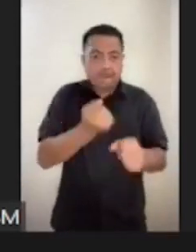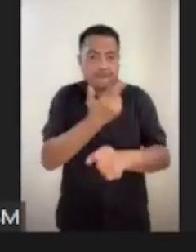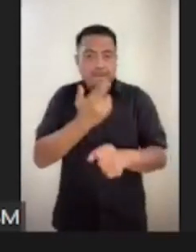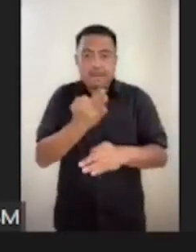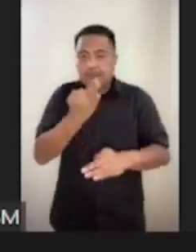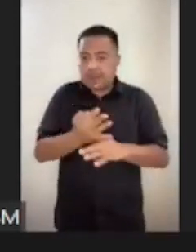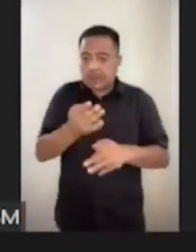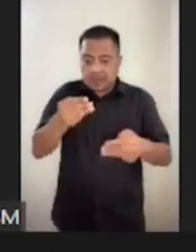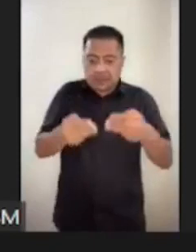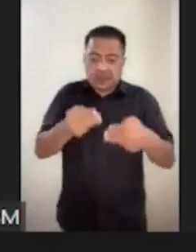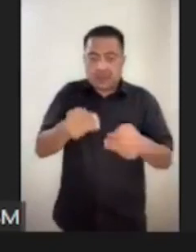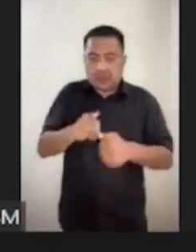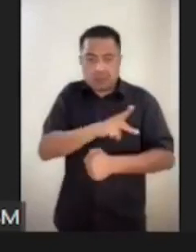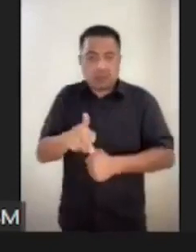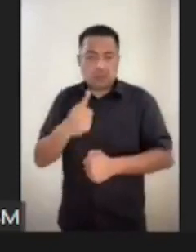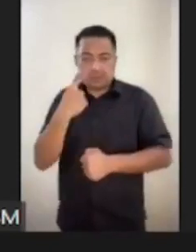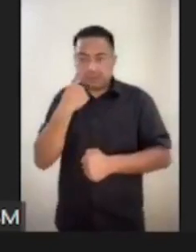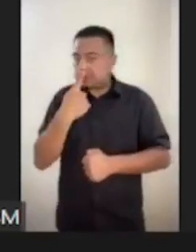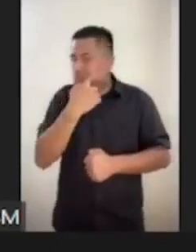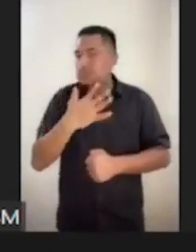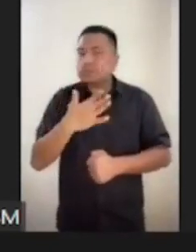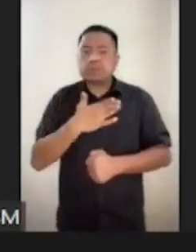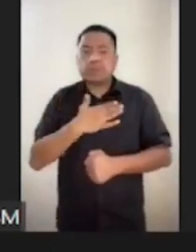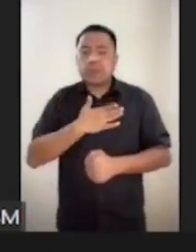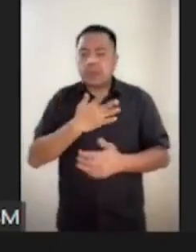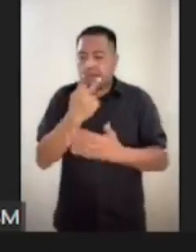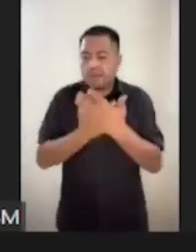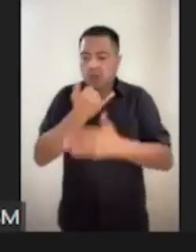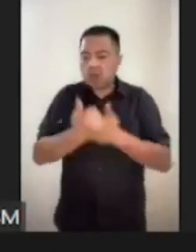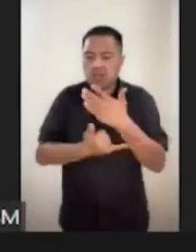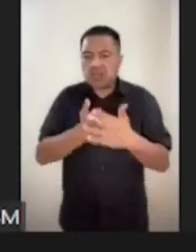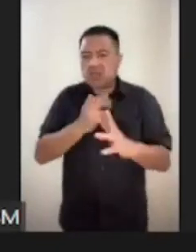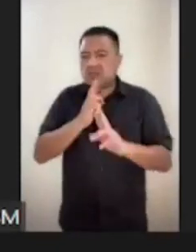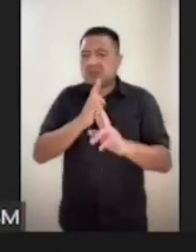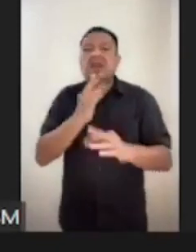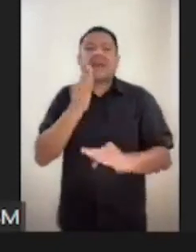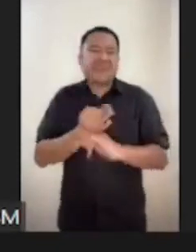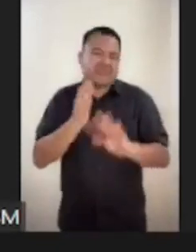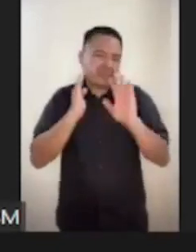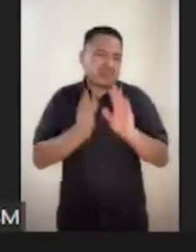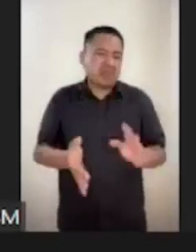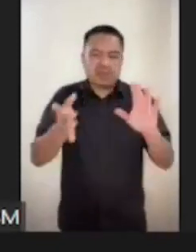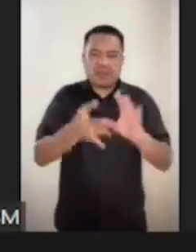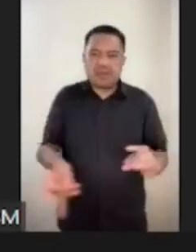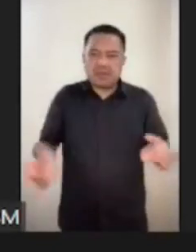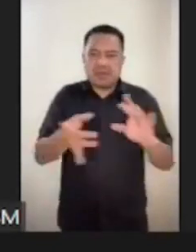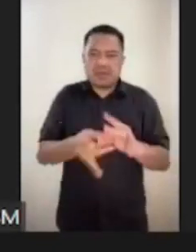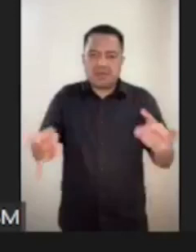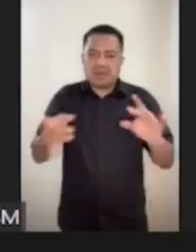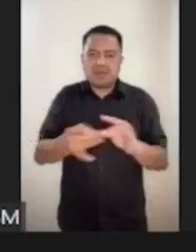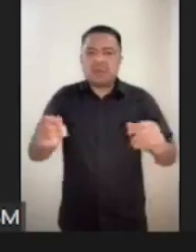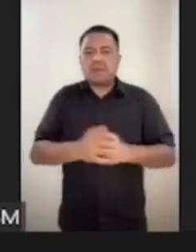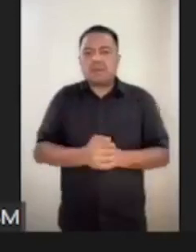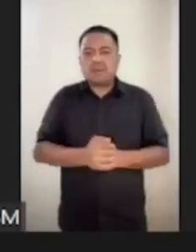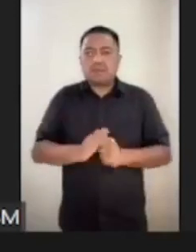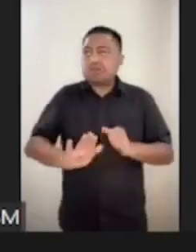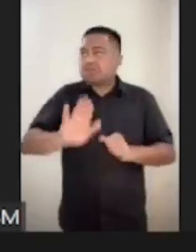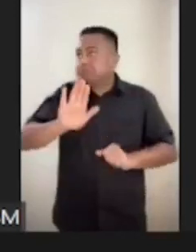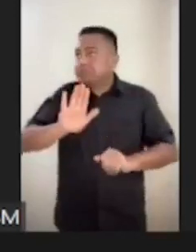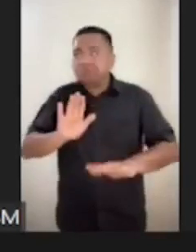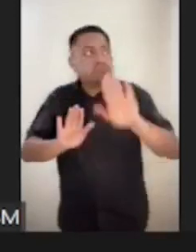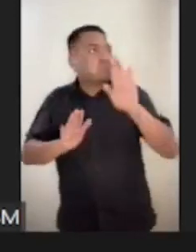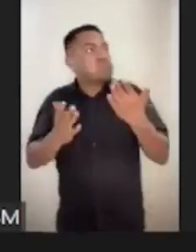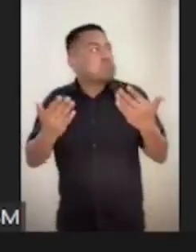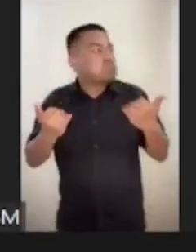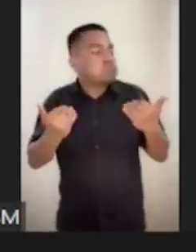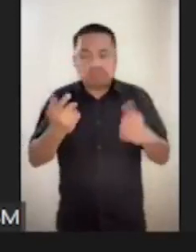Magistradas, magistrado, está a nuestra consideración el proyecto de resolución del que se ha dado cuenta. No habiendo comentarios al